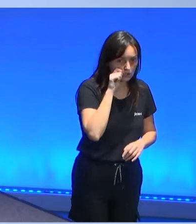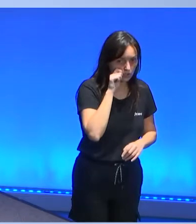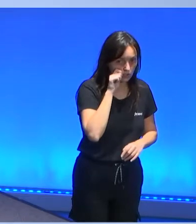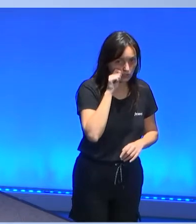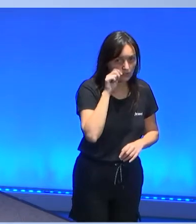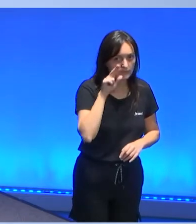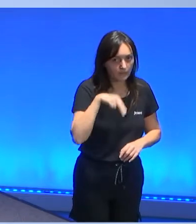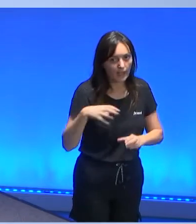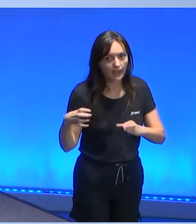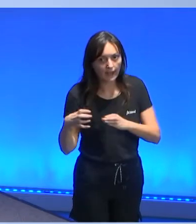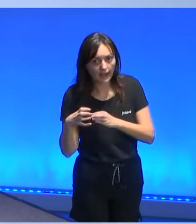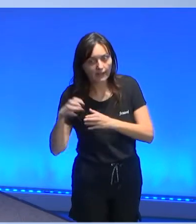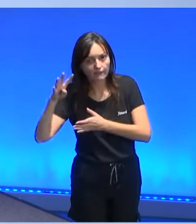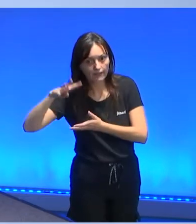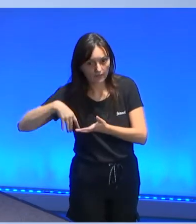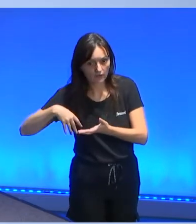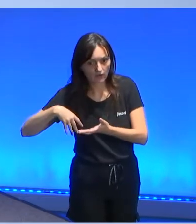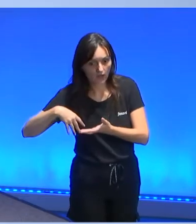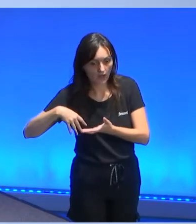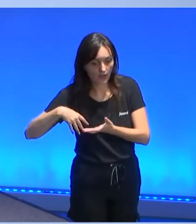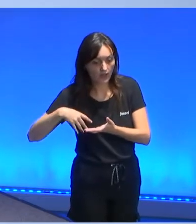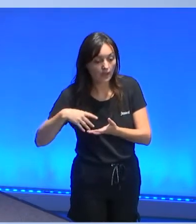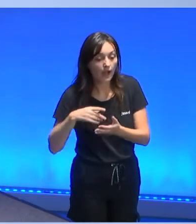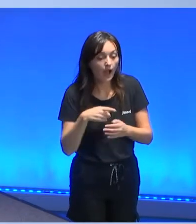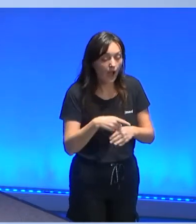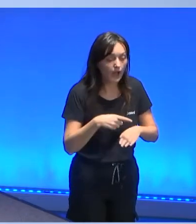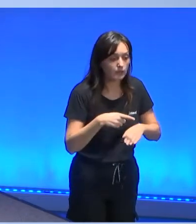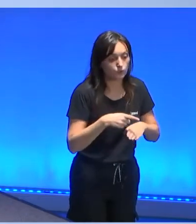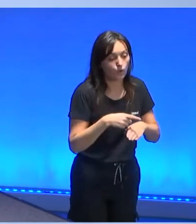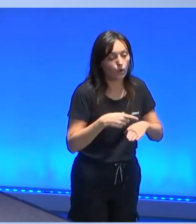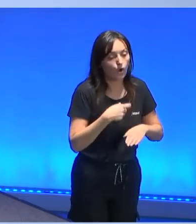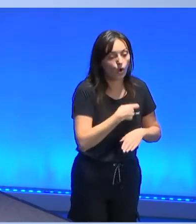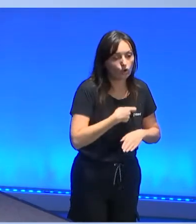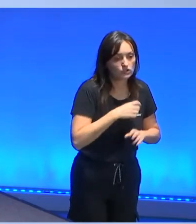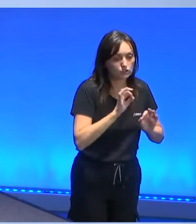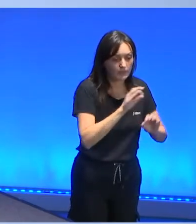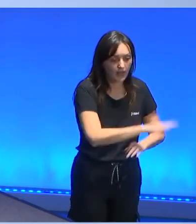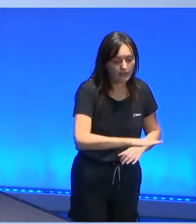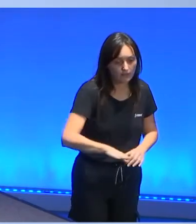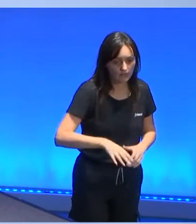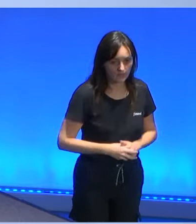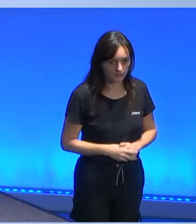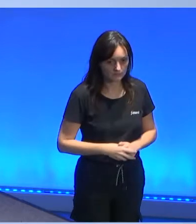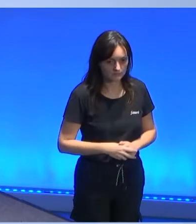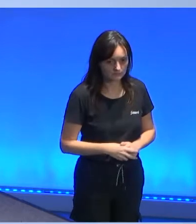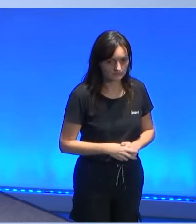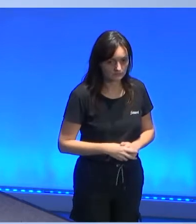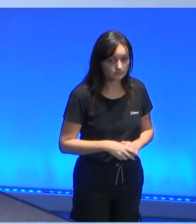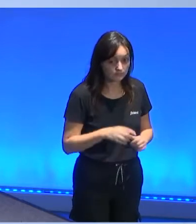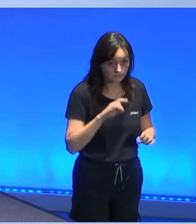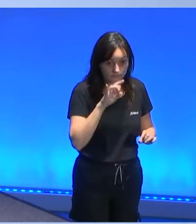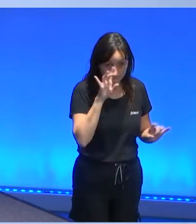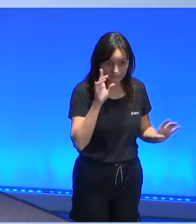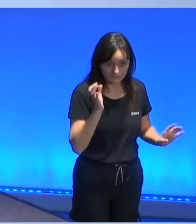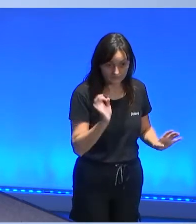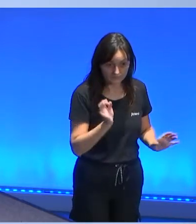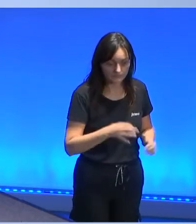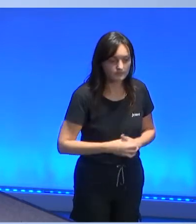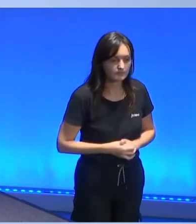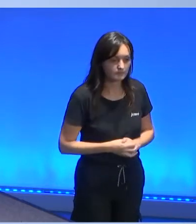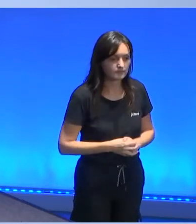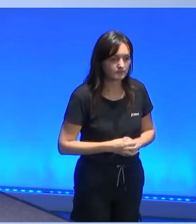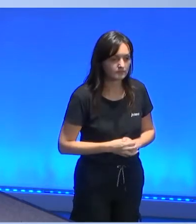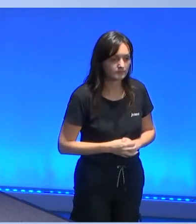y Barcelona, que cuenta con Consejo de Infancia. ¿Cómo os habéis quedado? De pasta de boniato, ¿eh? Pues